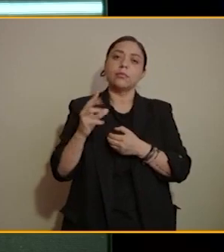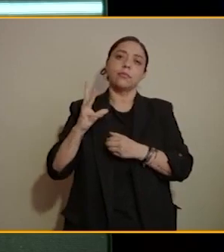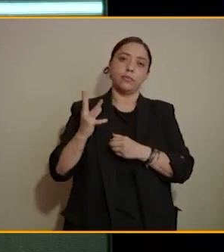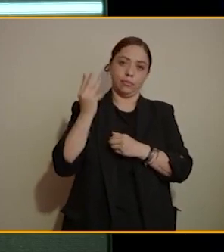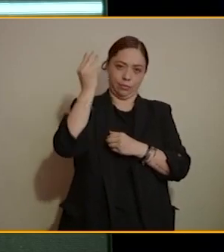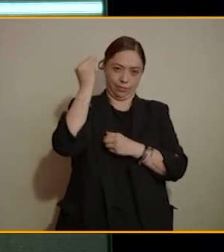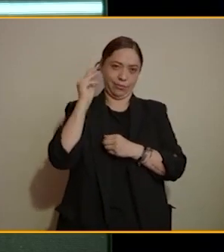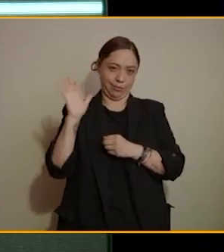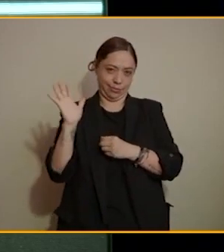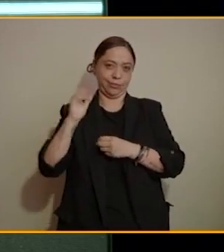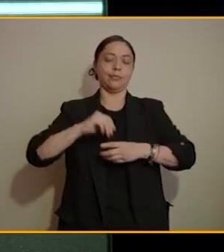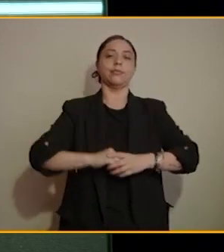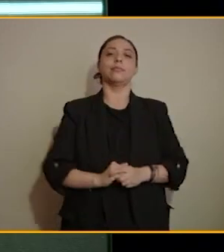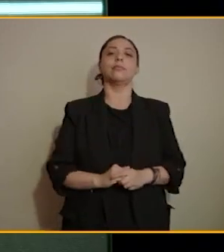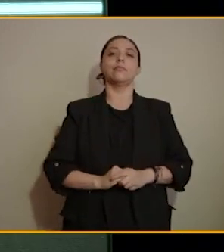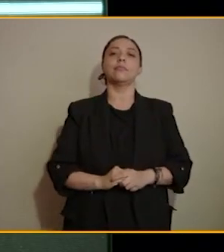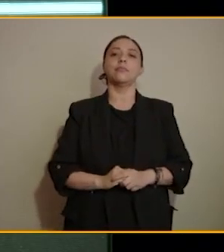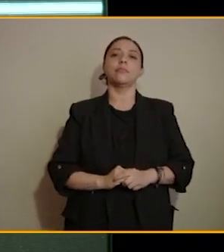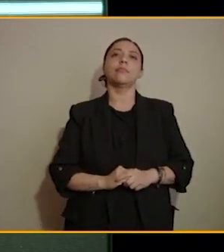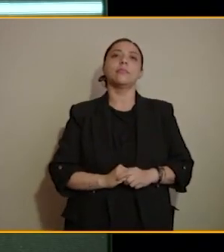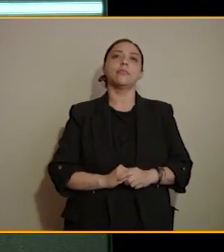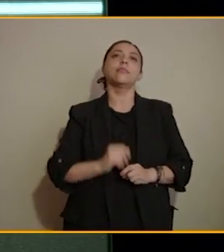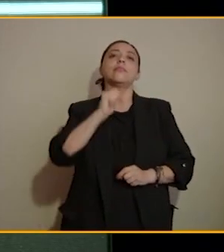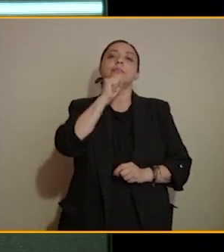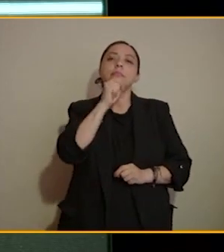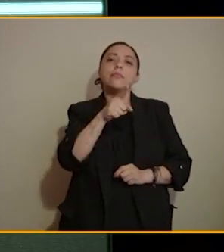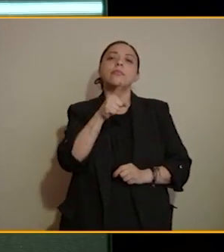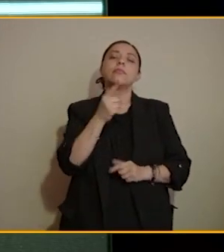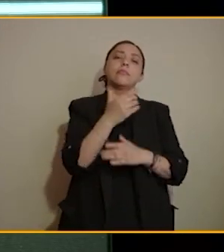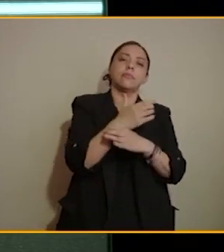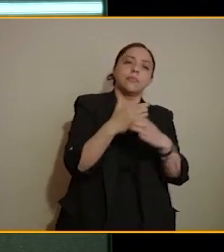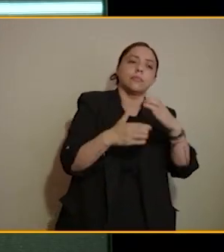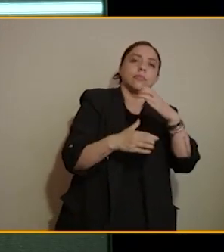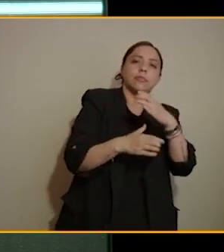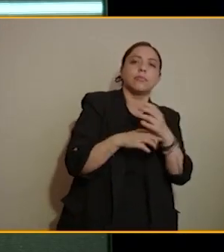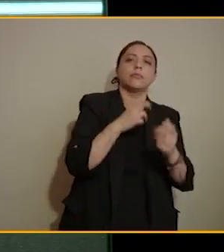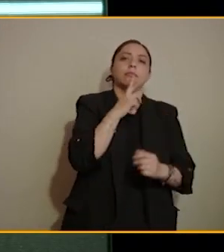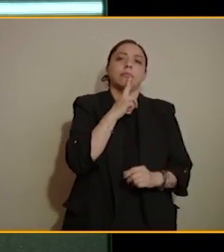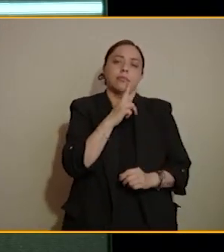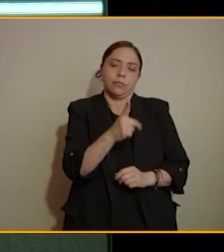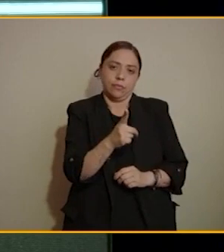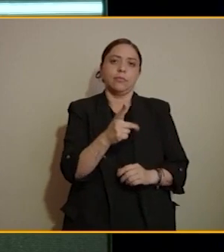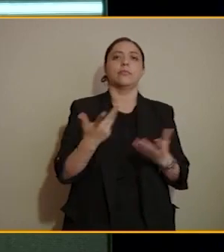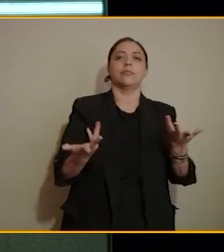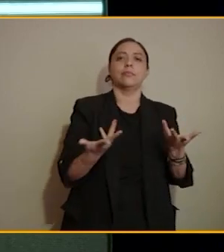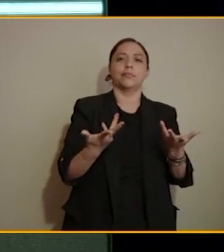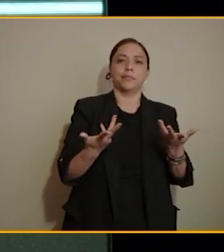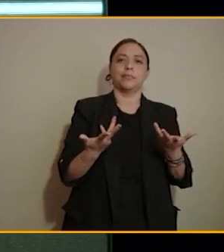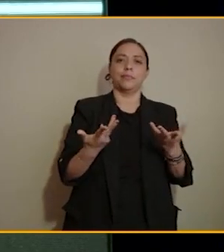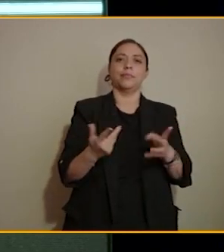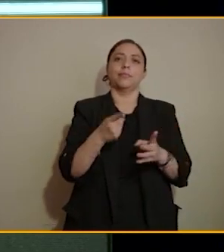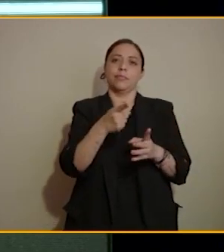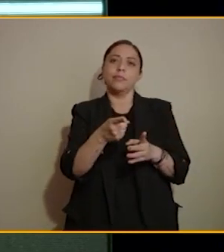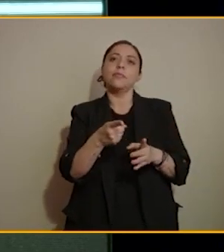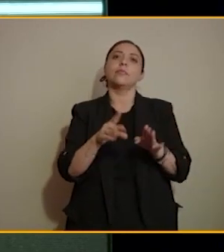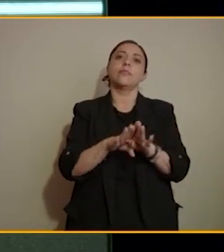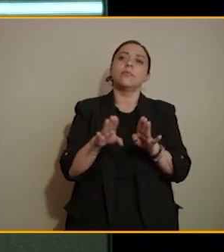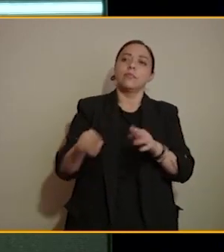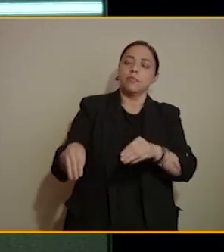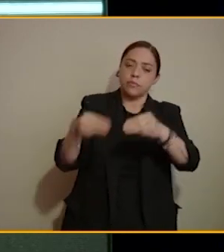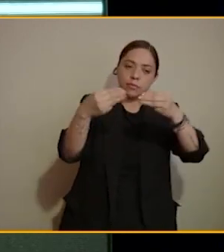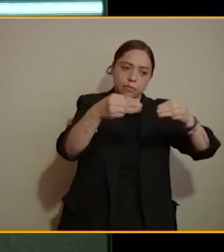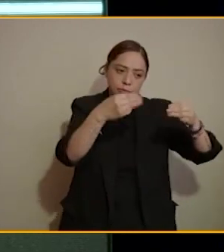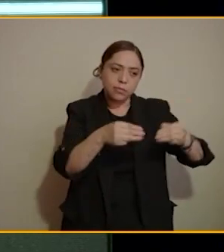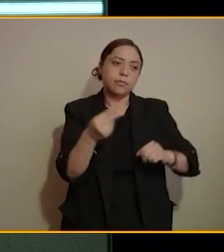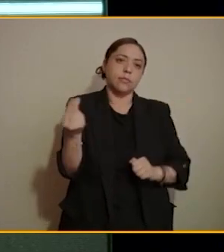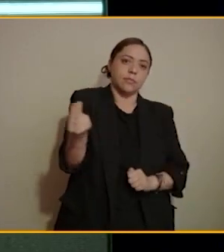tecnología. También estamos hablando de mejora de productos, desarrollo de productos nuevos que tengan que ver con nichos de mercado, requerimientos